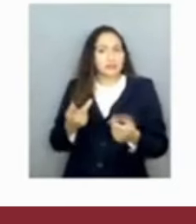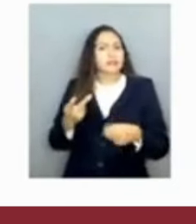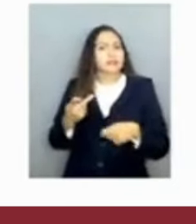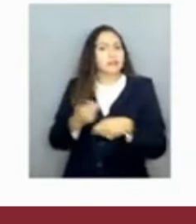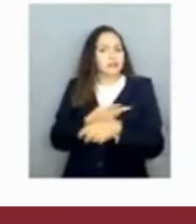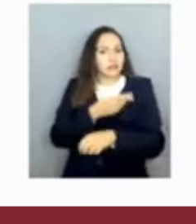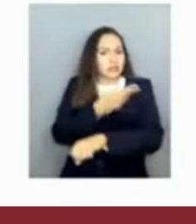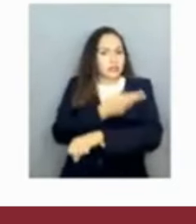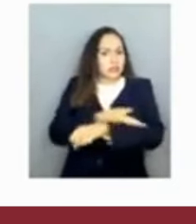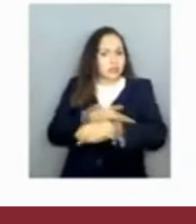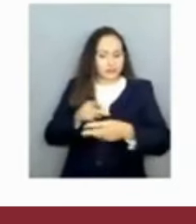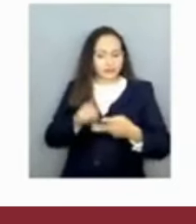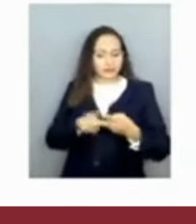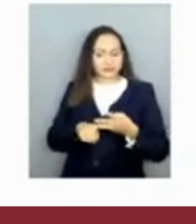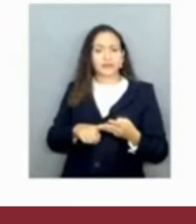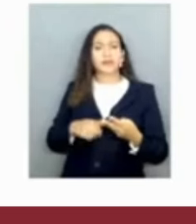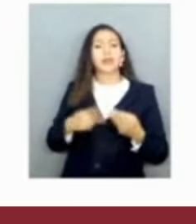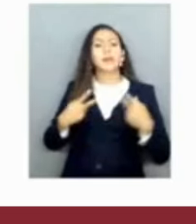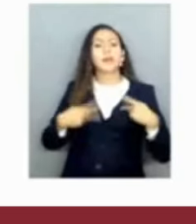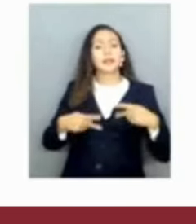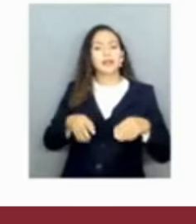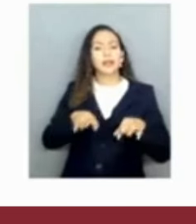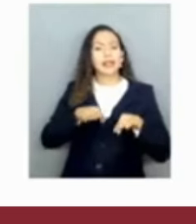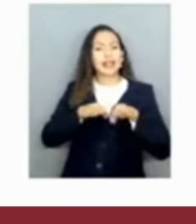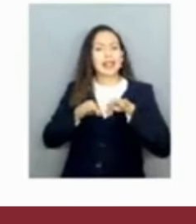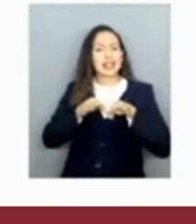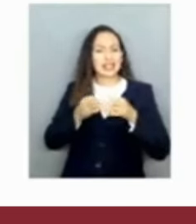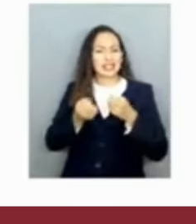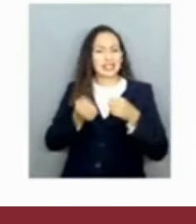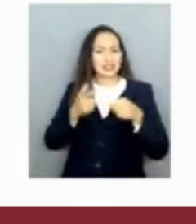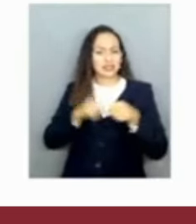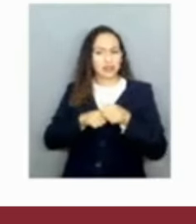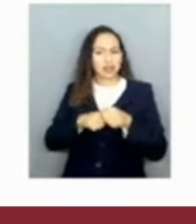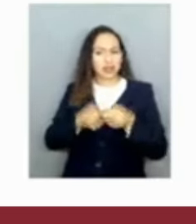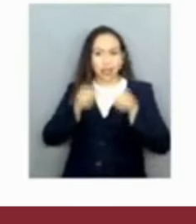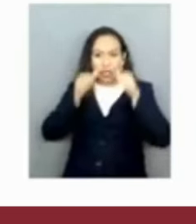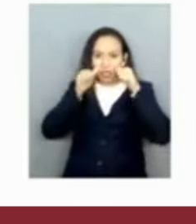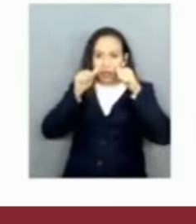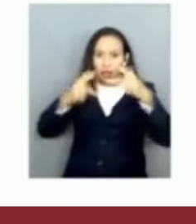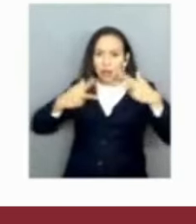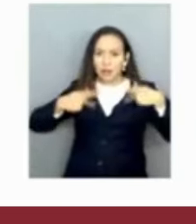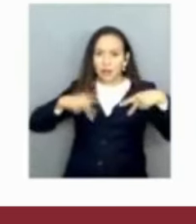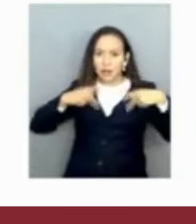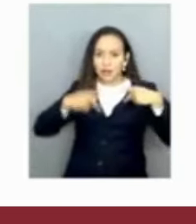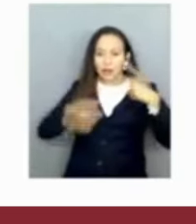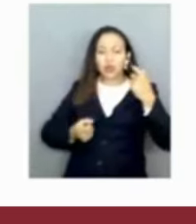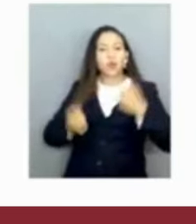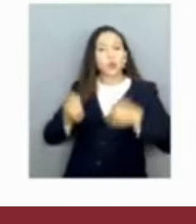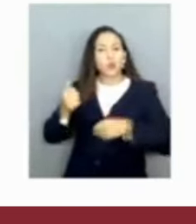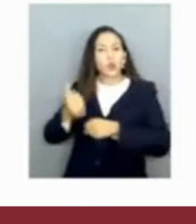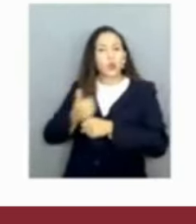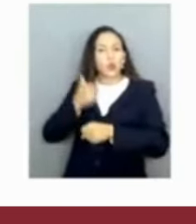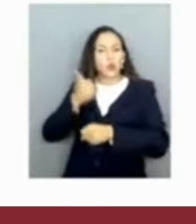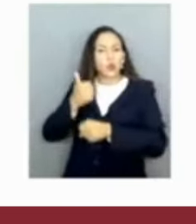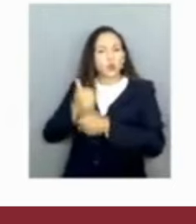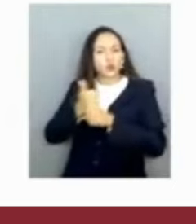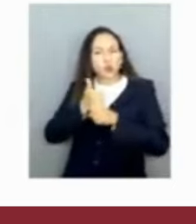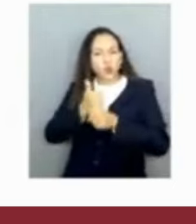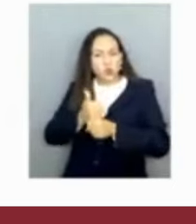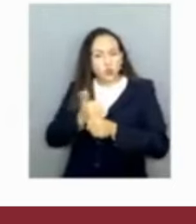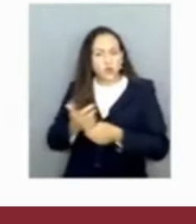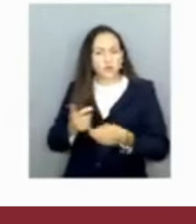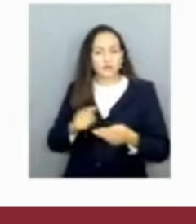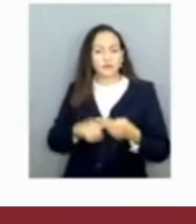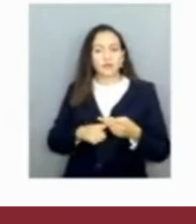la primera quincena de Julio es decir el 15 de julio sin embargo en una decisión que ha dejado perplejos a